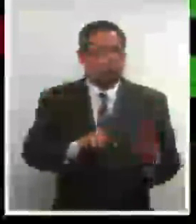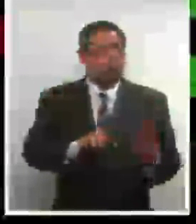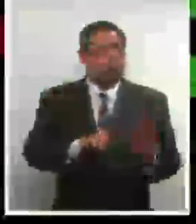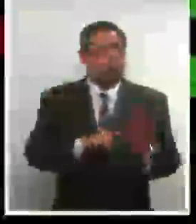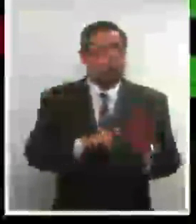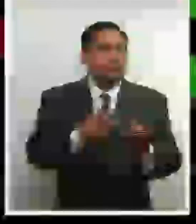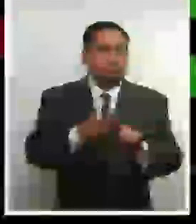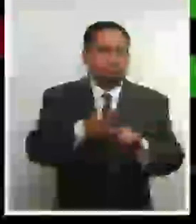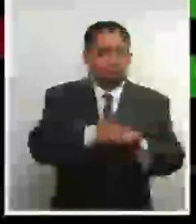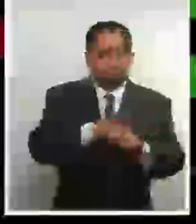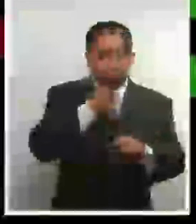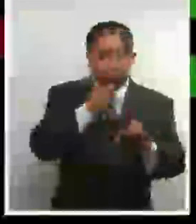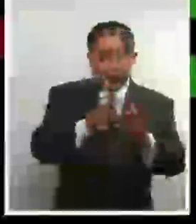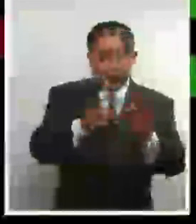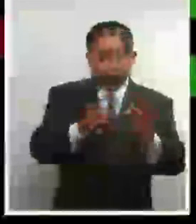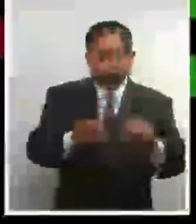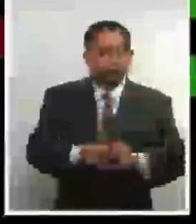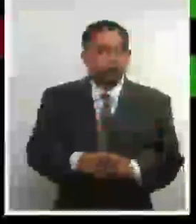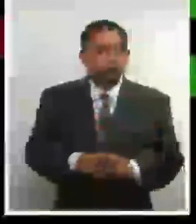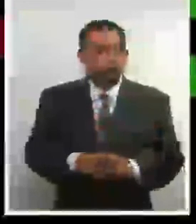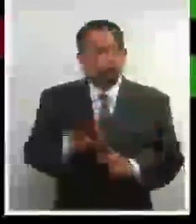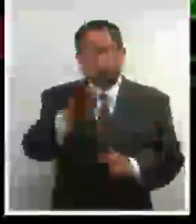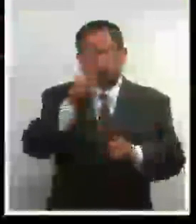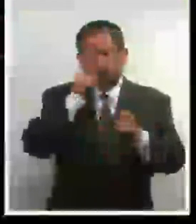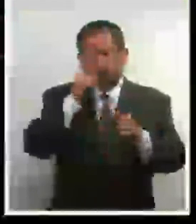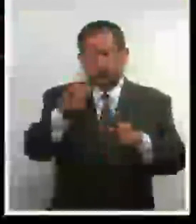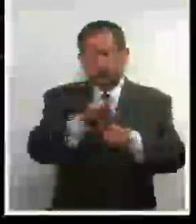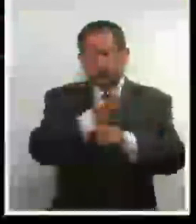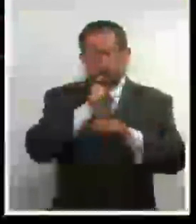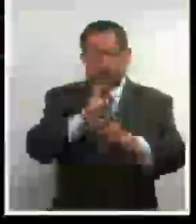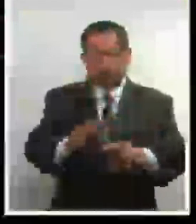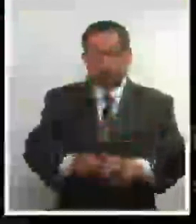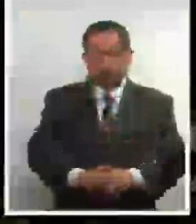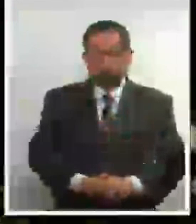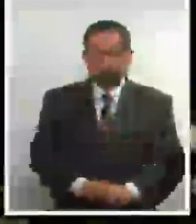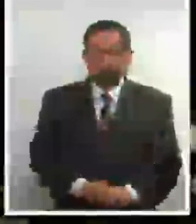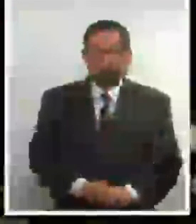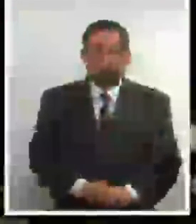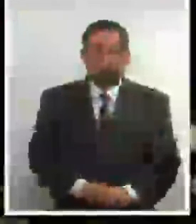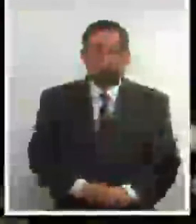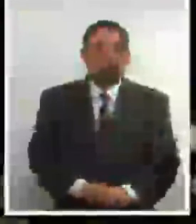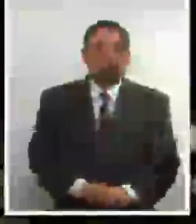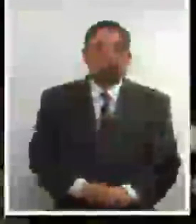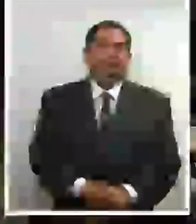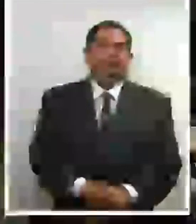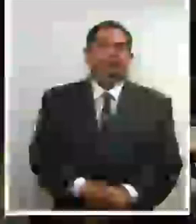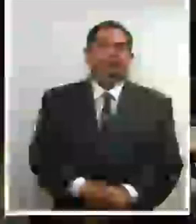numerales ya antes mencionados. Lo invito a escuchar juntos el resultado. Tenemos